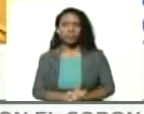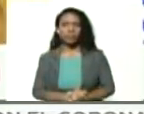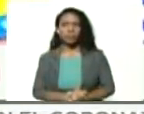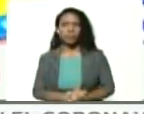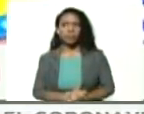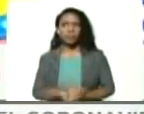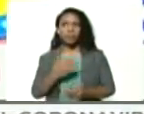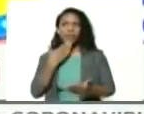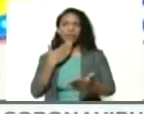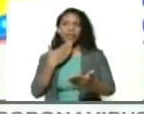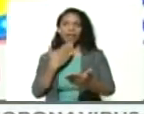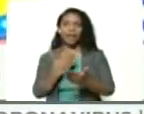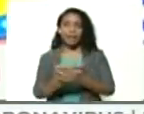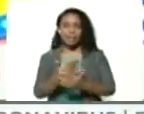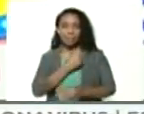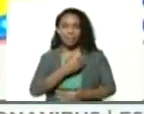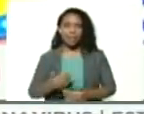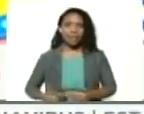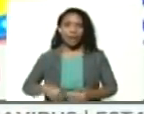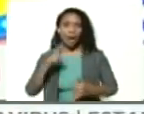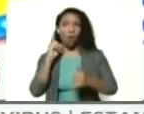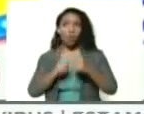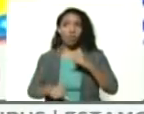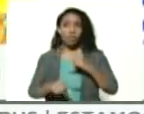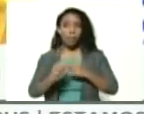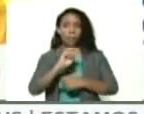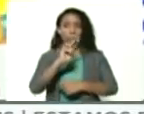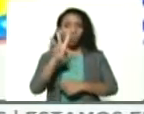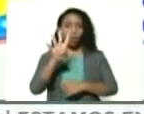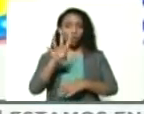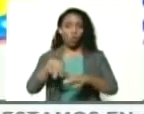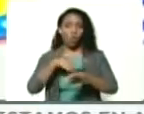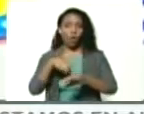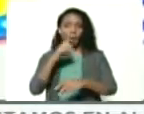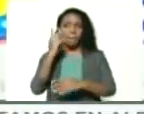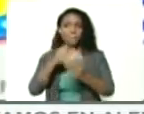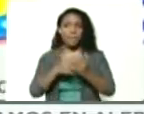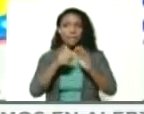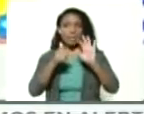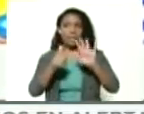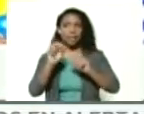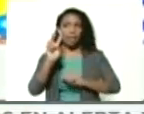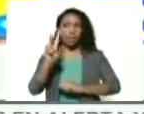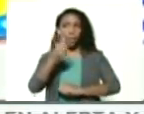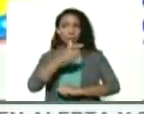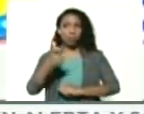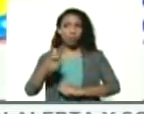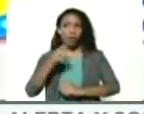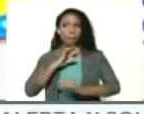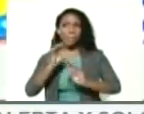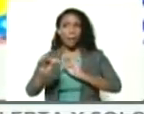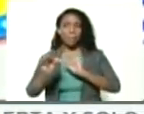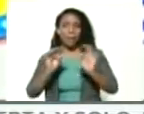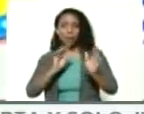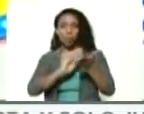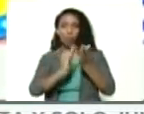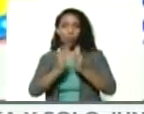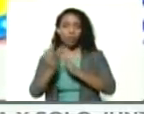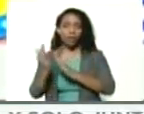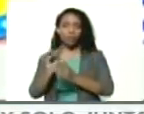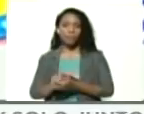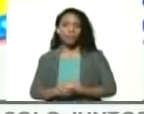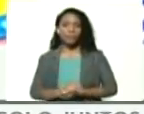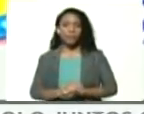Gracias, presidente. Bueno, en las últimas 24 horas hay 1.062 casos de transmisión comunitaria.